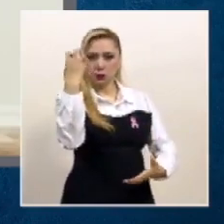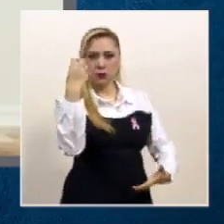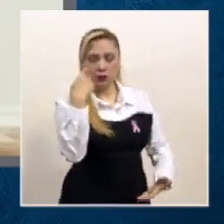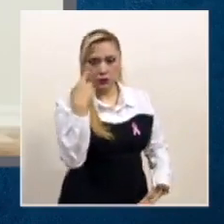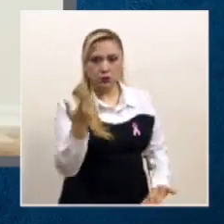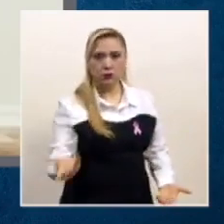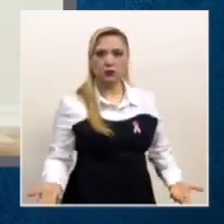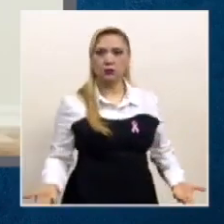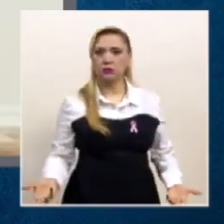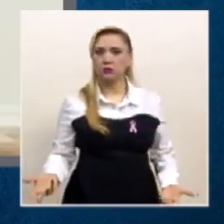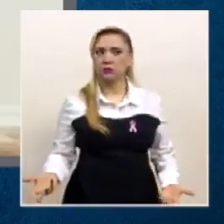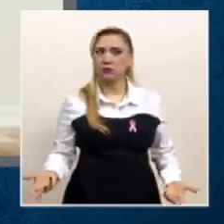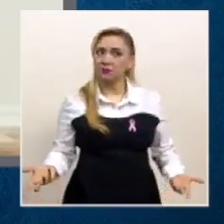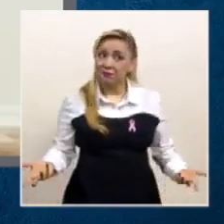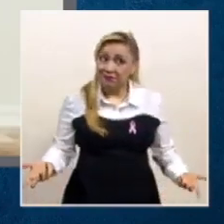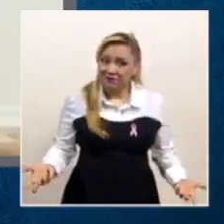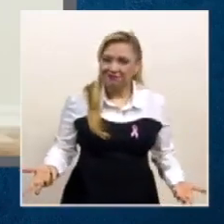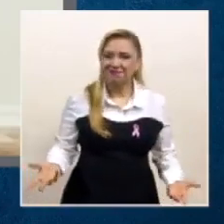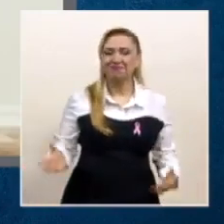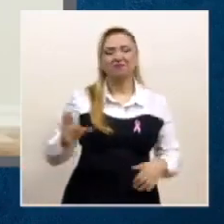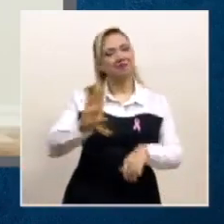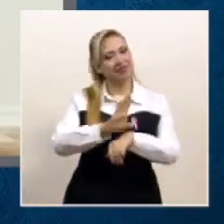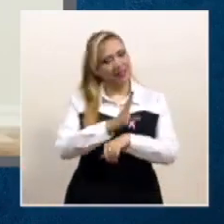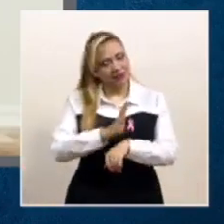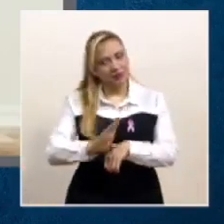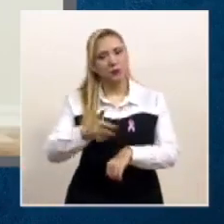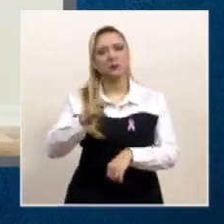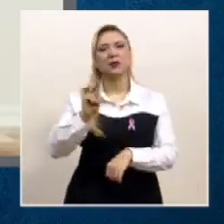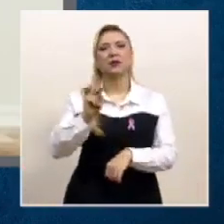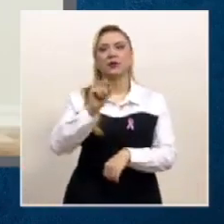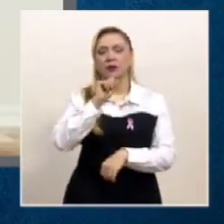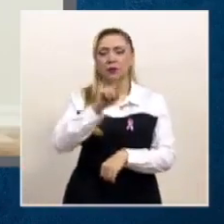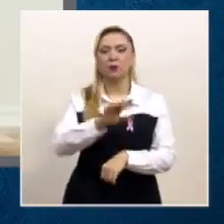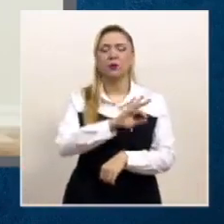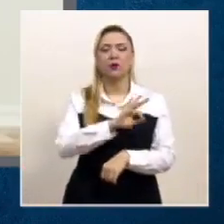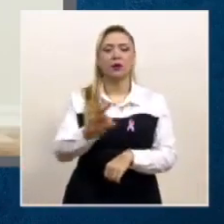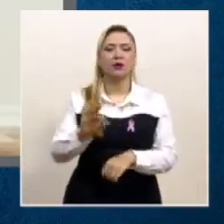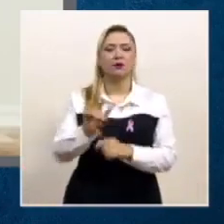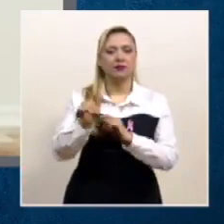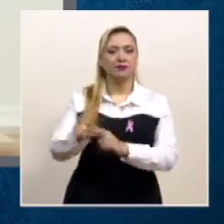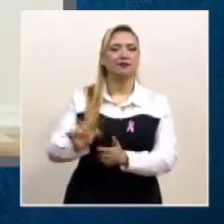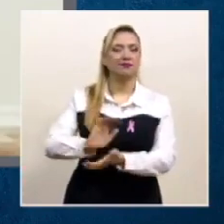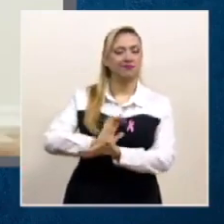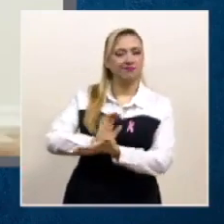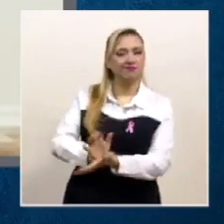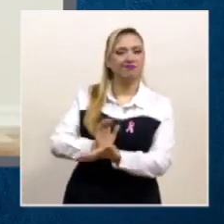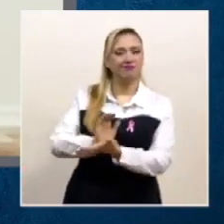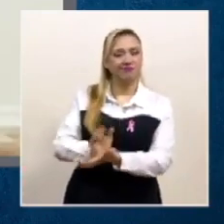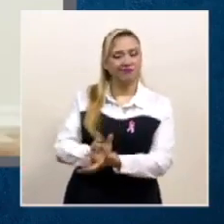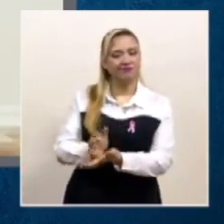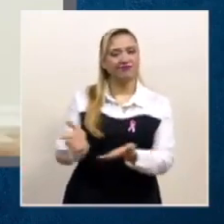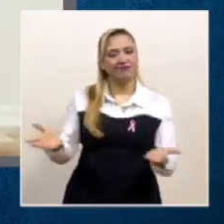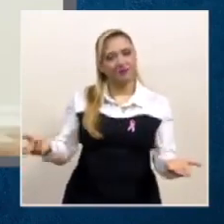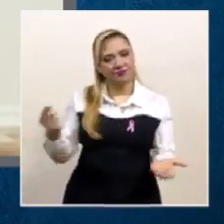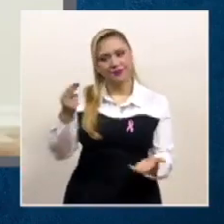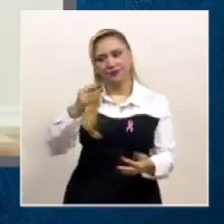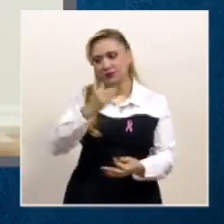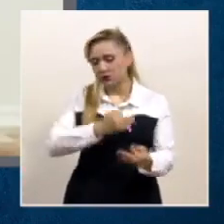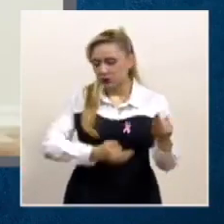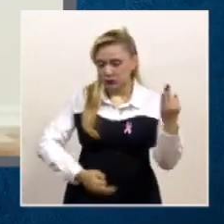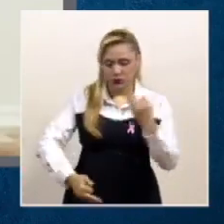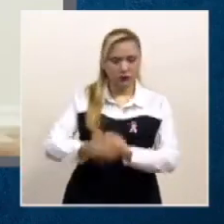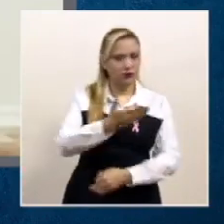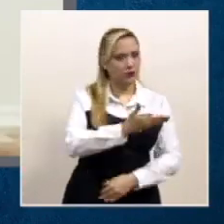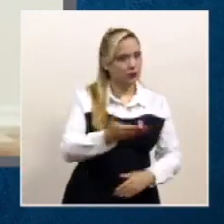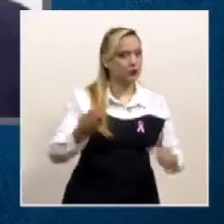ser muy beneficiosa o también nos puede enseñar que puede reproducir estereotipos y sistemas de opresión, y ahí hay que